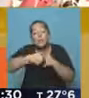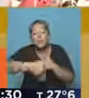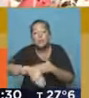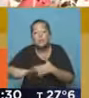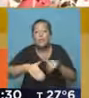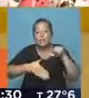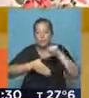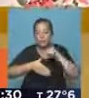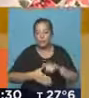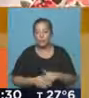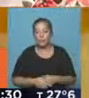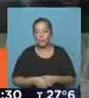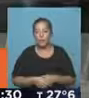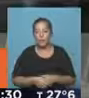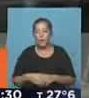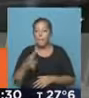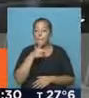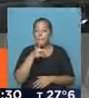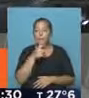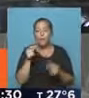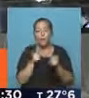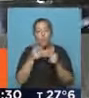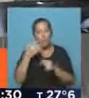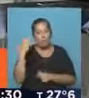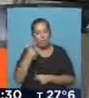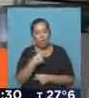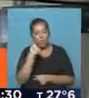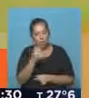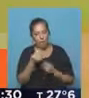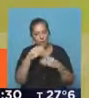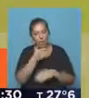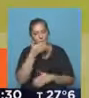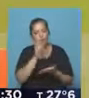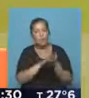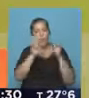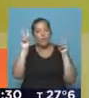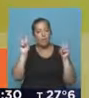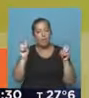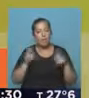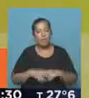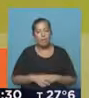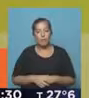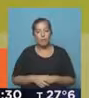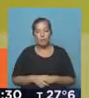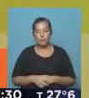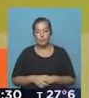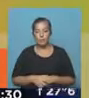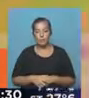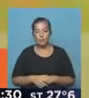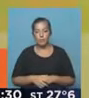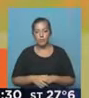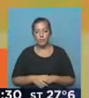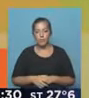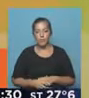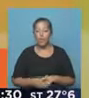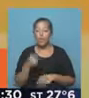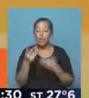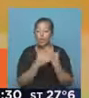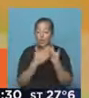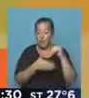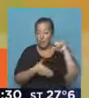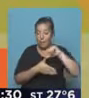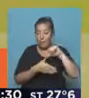terminología ha pasado lo dijimos lo empezamos a decir la idea de que había la vieja idea de que había dos izquierdas